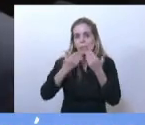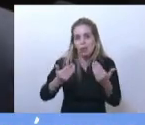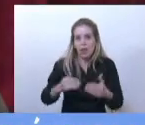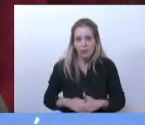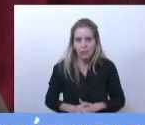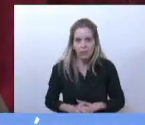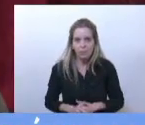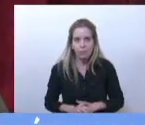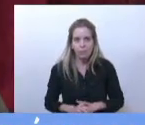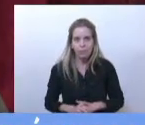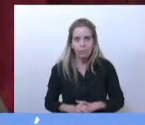gracias senador